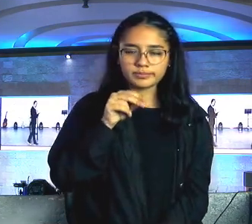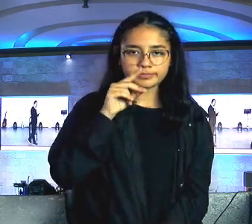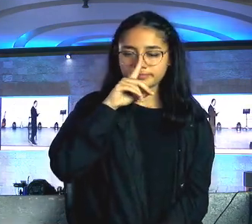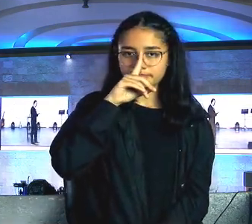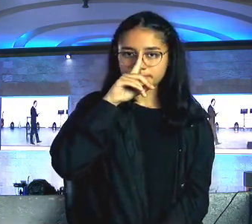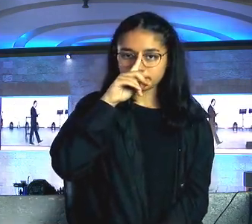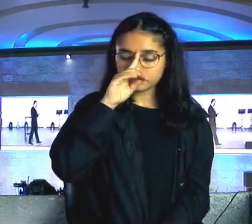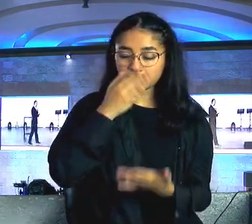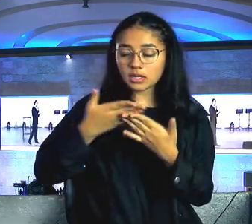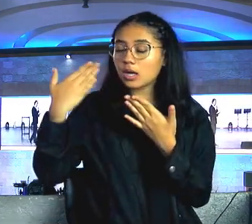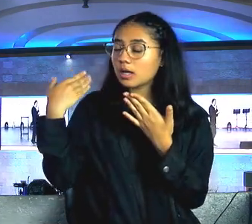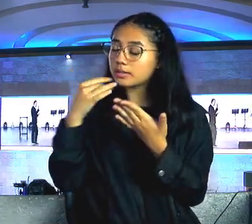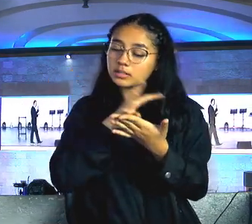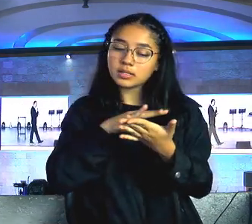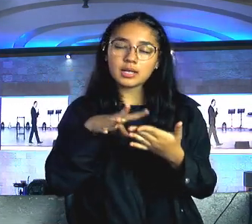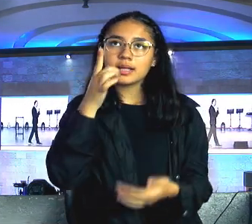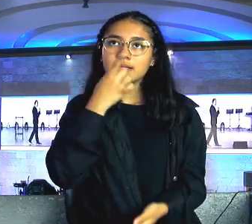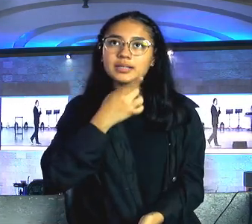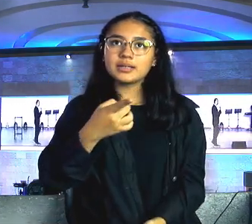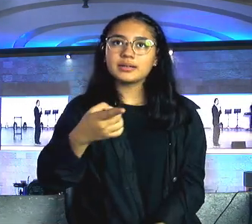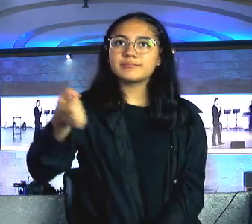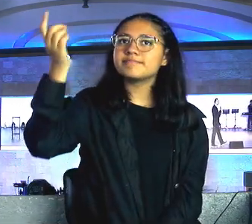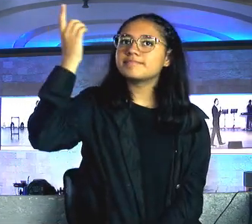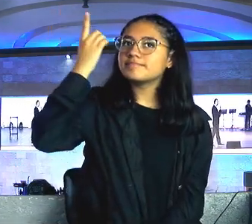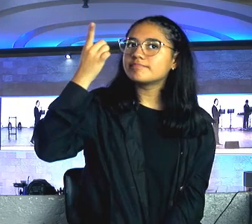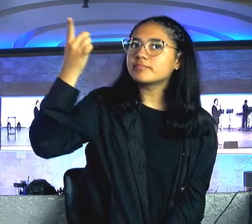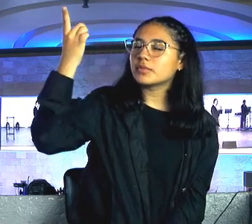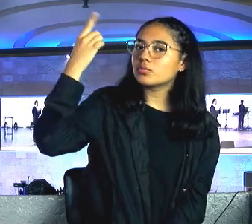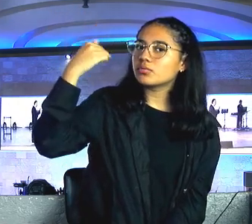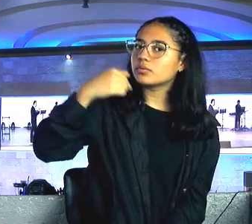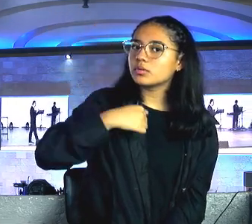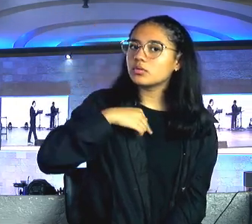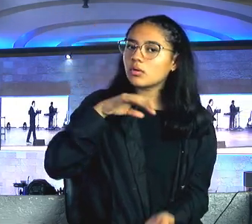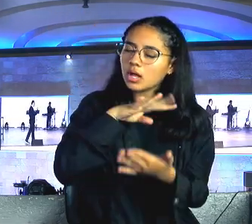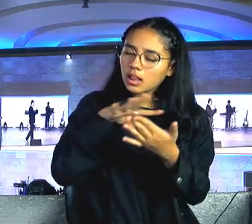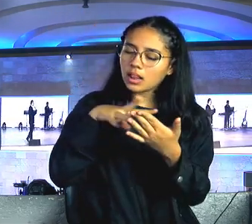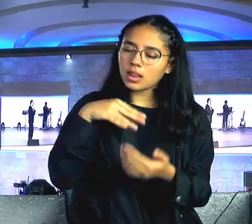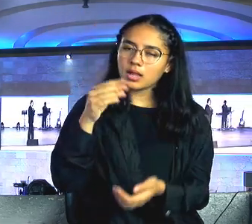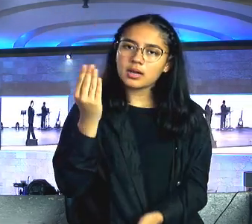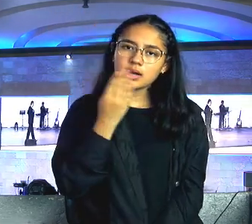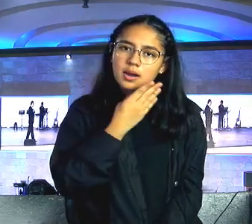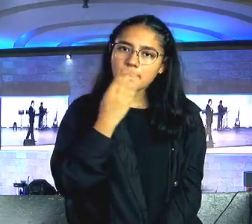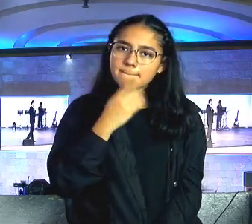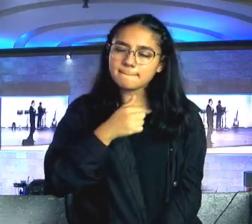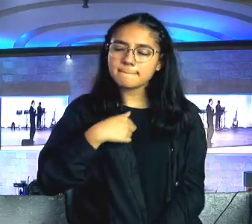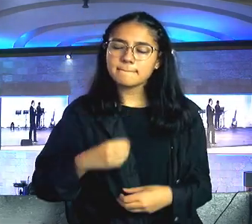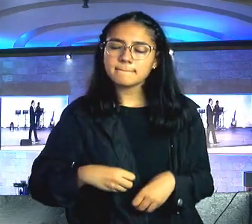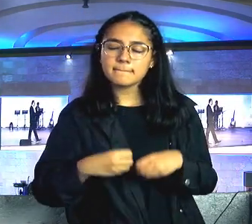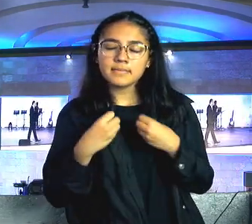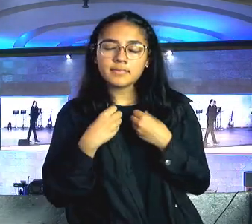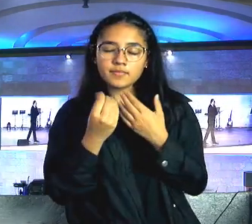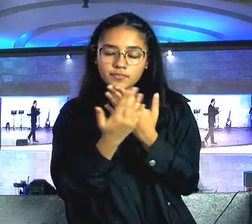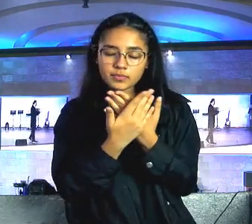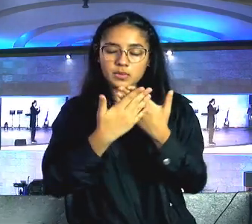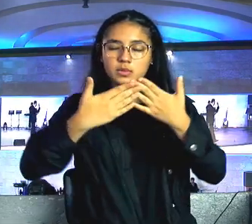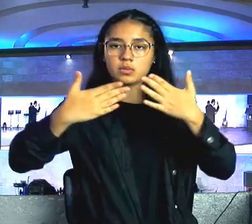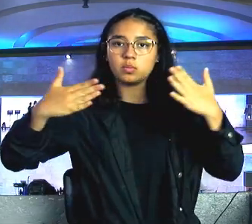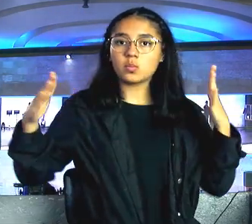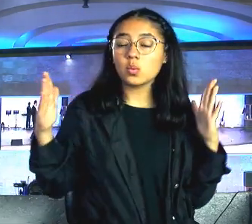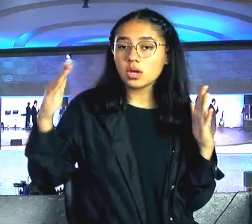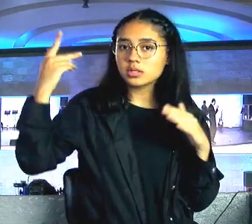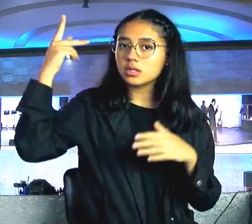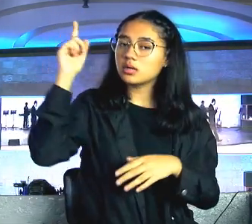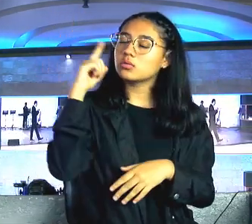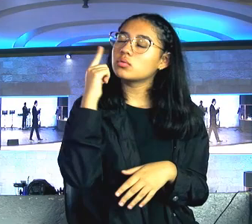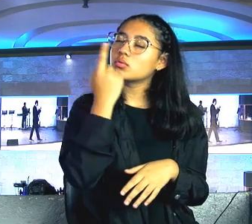Antes de leerla, dile, Dios, si al leer la Biblia mi vida queda expuesta a tus ojos, mis